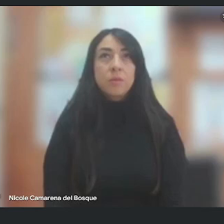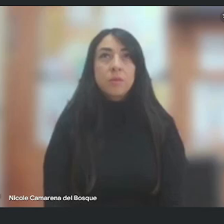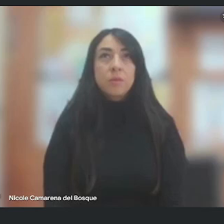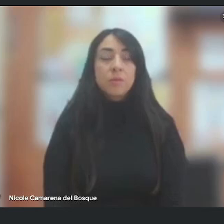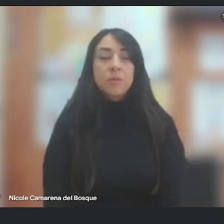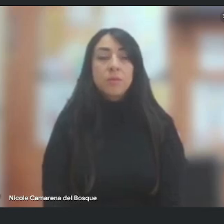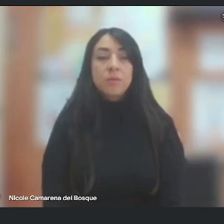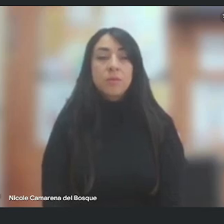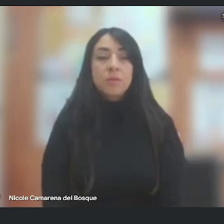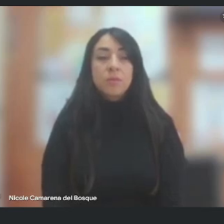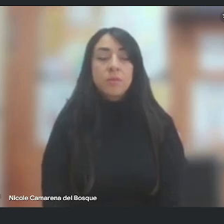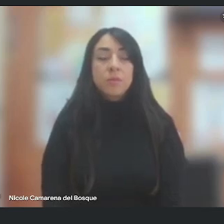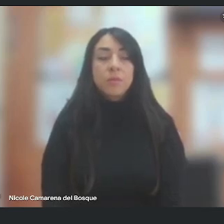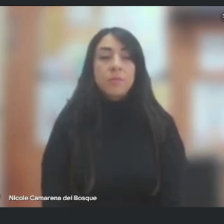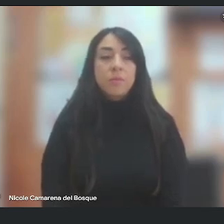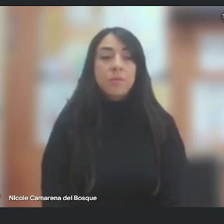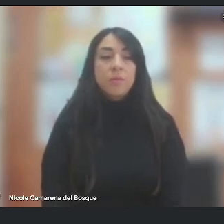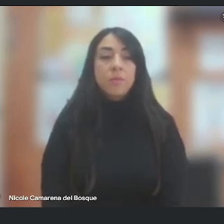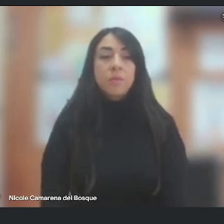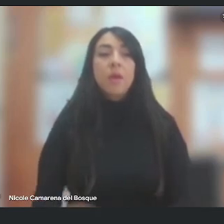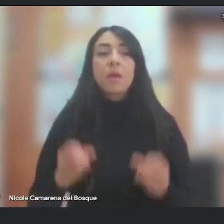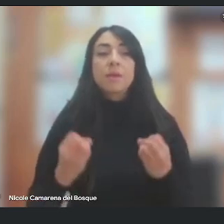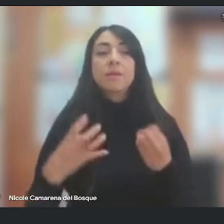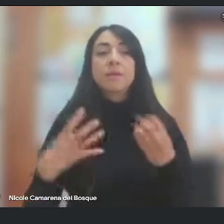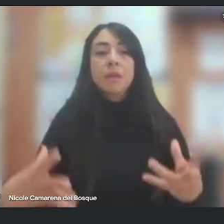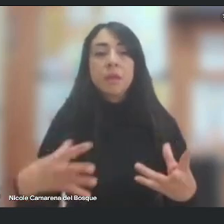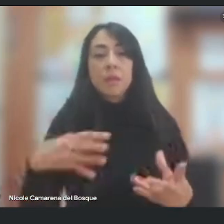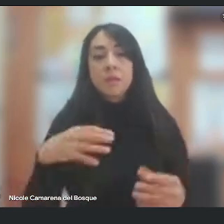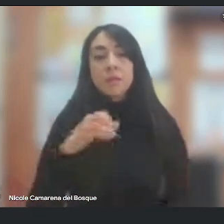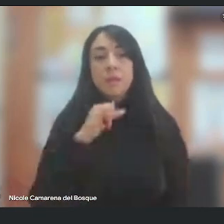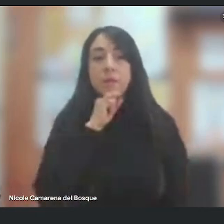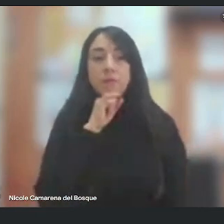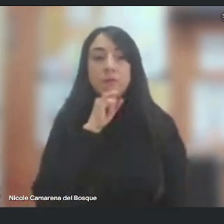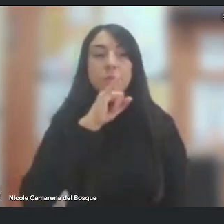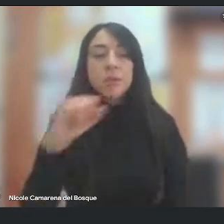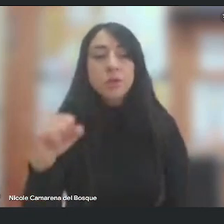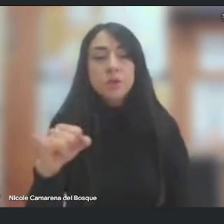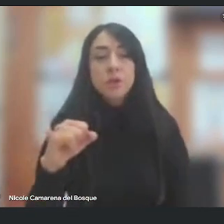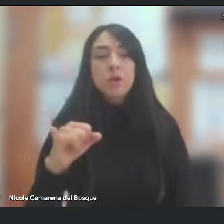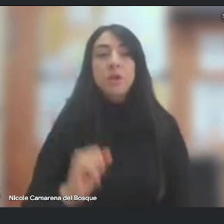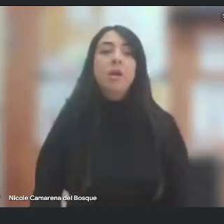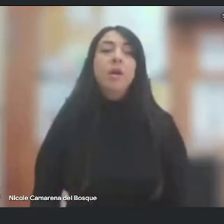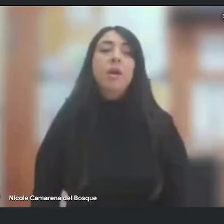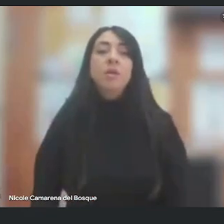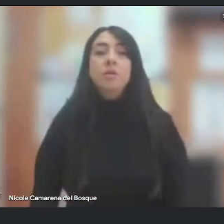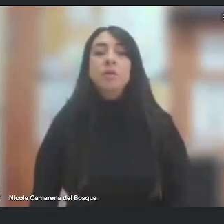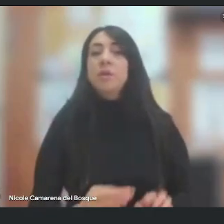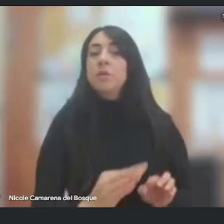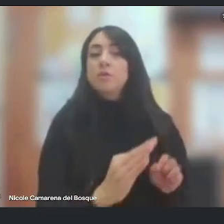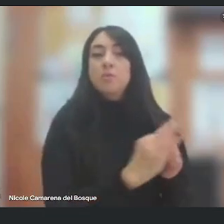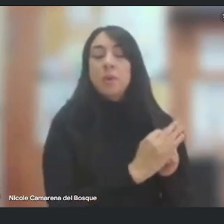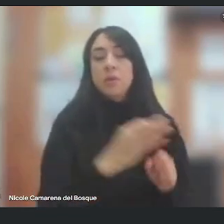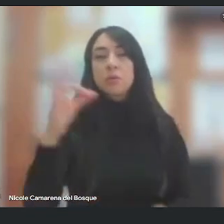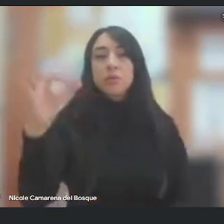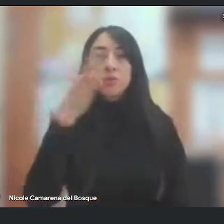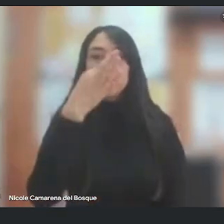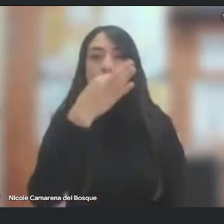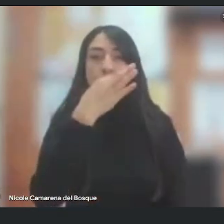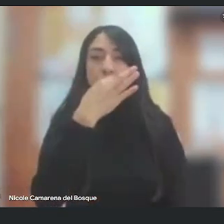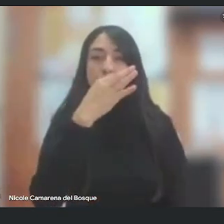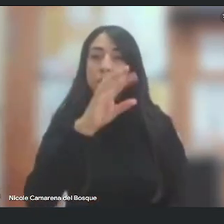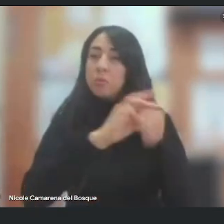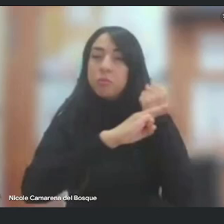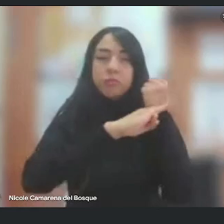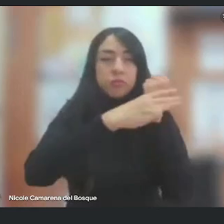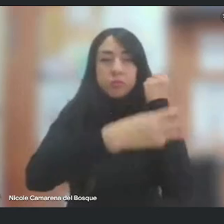niños y adolescentes informados sobre educación integral en sexualidad no son cada vez más precoces y sexualmente irresponsables.